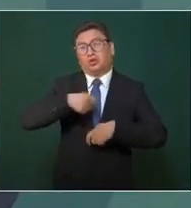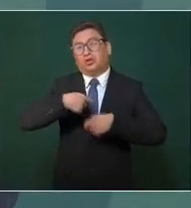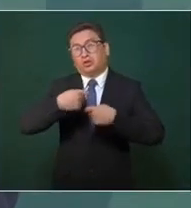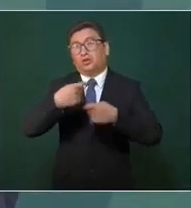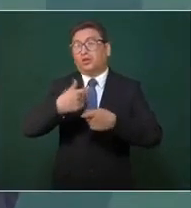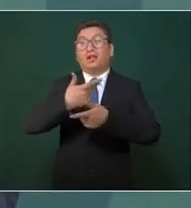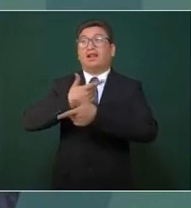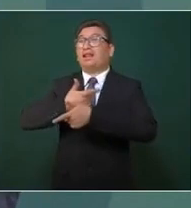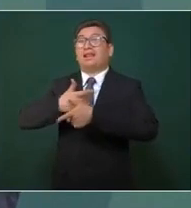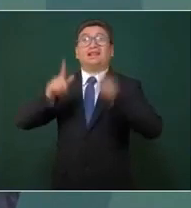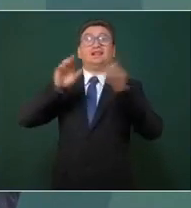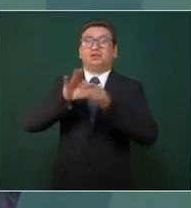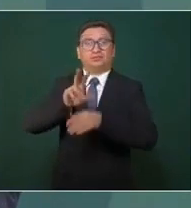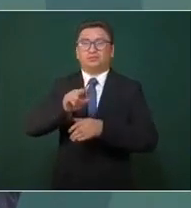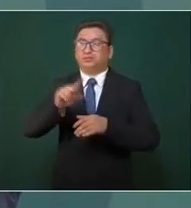antidemocráticos,